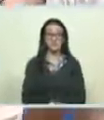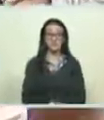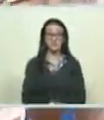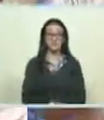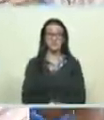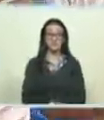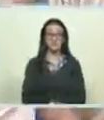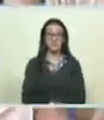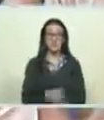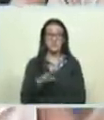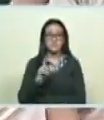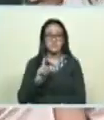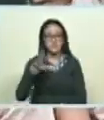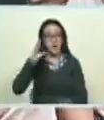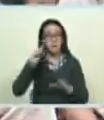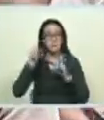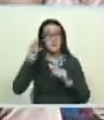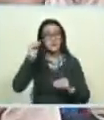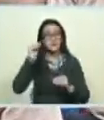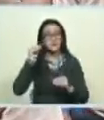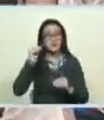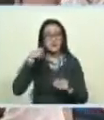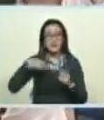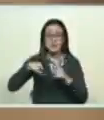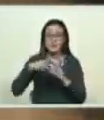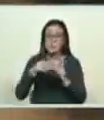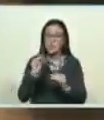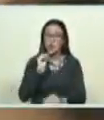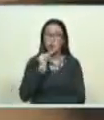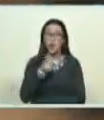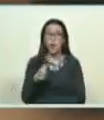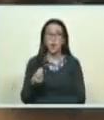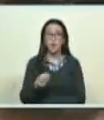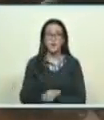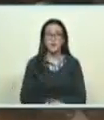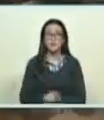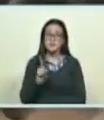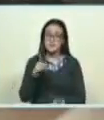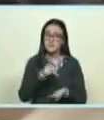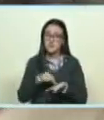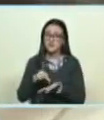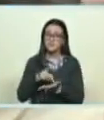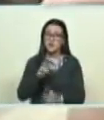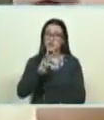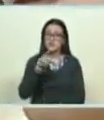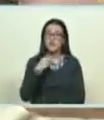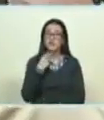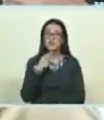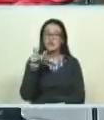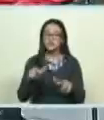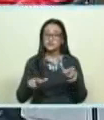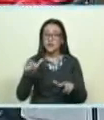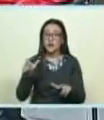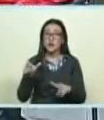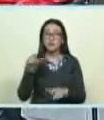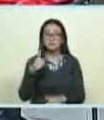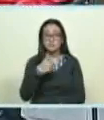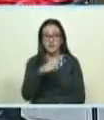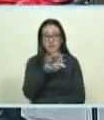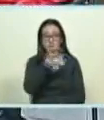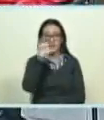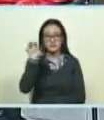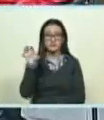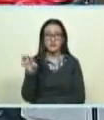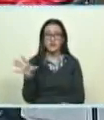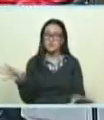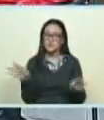Tomemos lecciones de los más jóvenes. Así es, presidente. Además, que participaron los tres voceros estadales de cada estado del país,